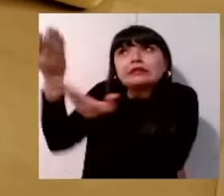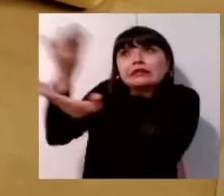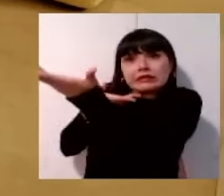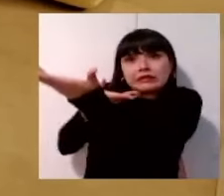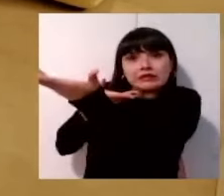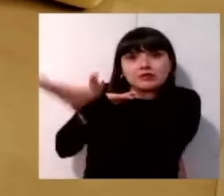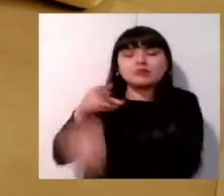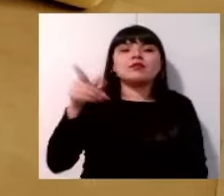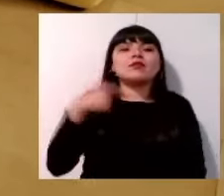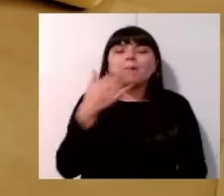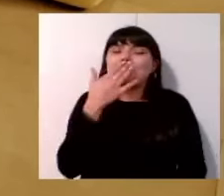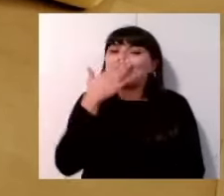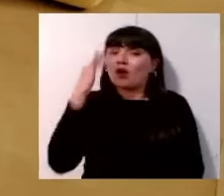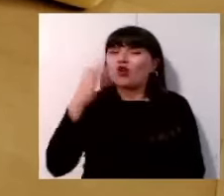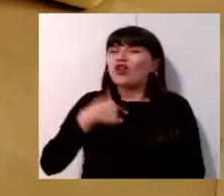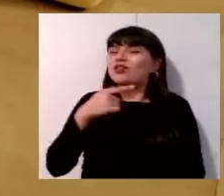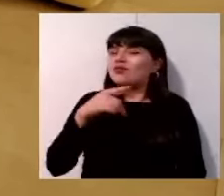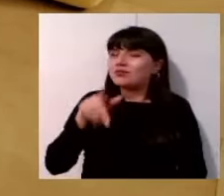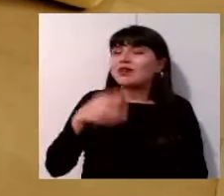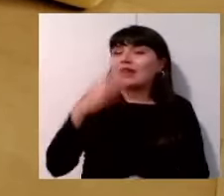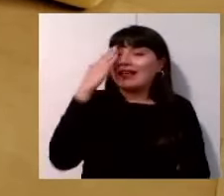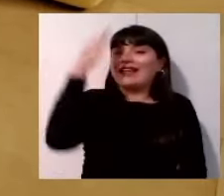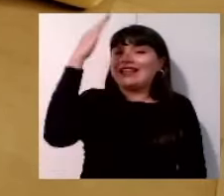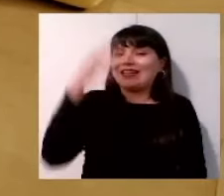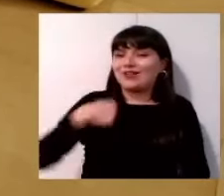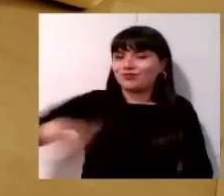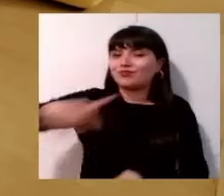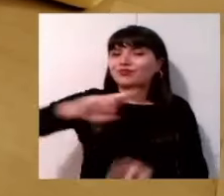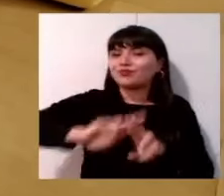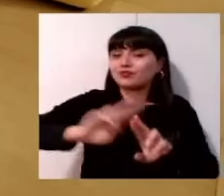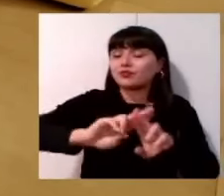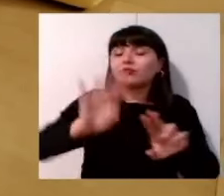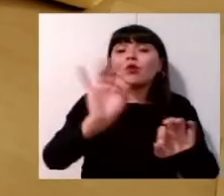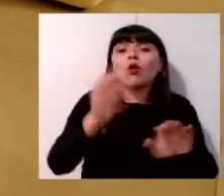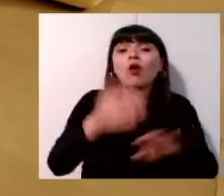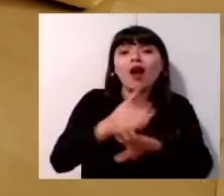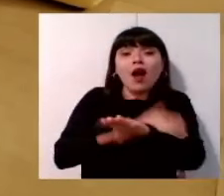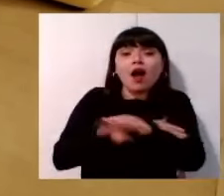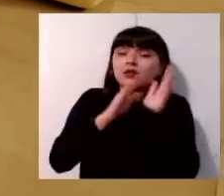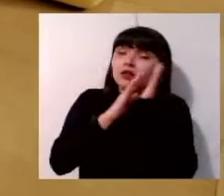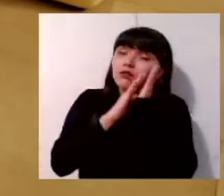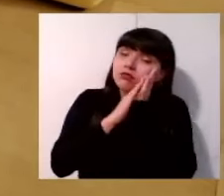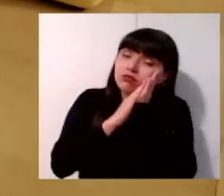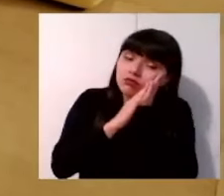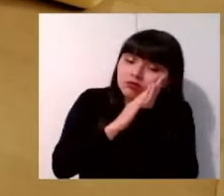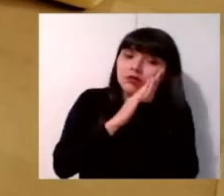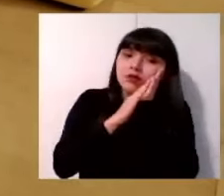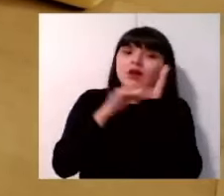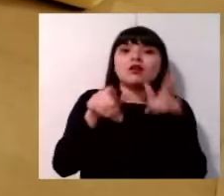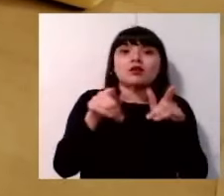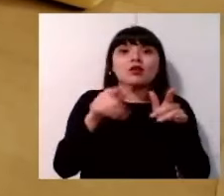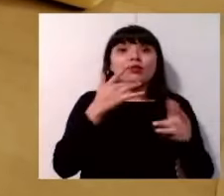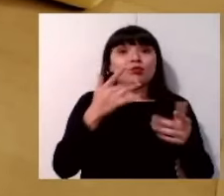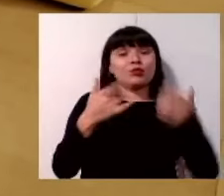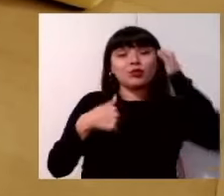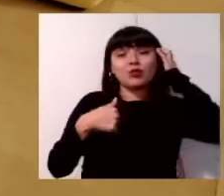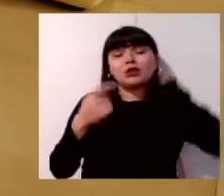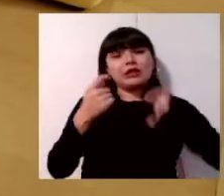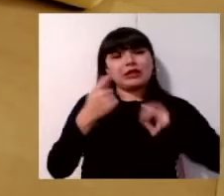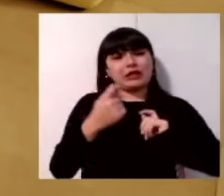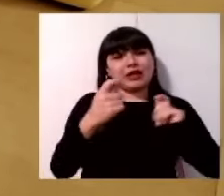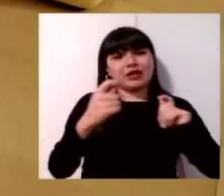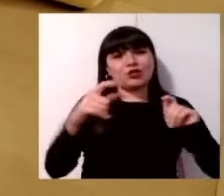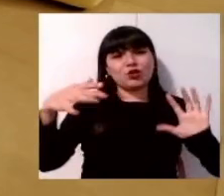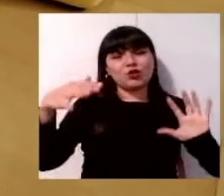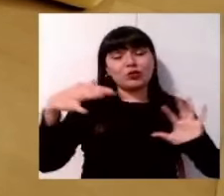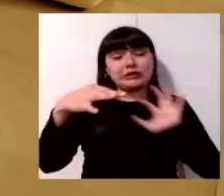Y, o también cuando se están quedando dormidos, porque si tratamos de quitar una asociación en la mitad de la noche,